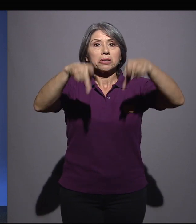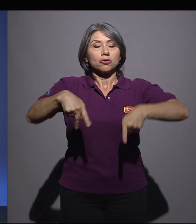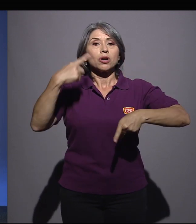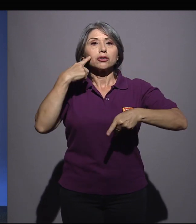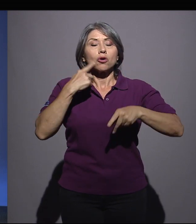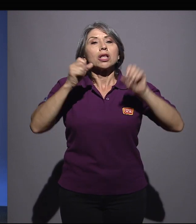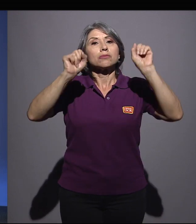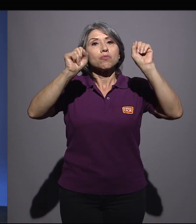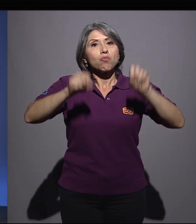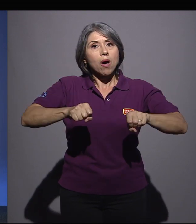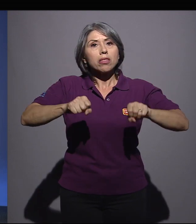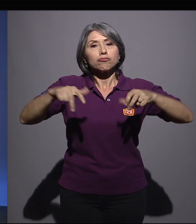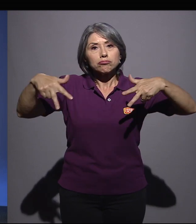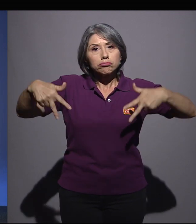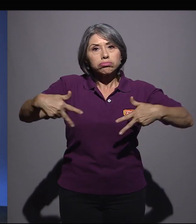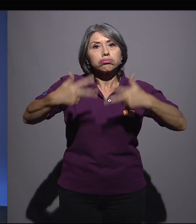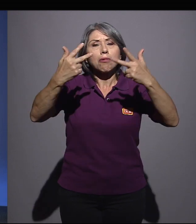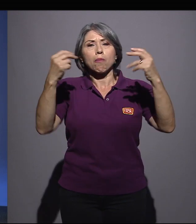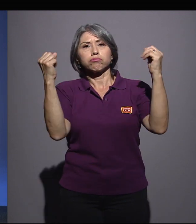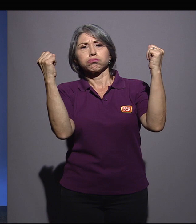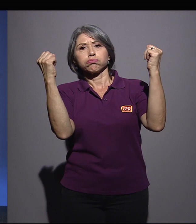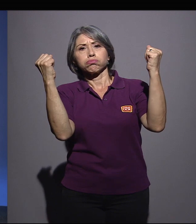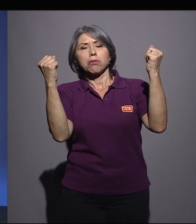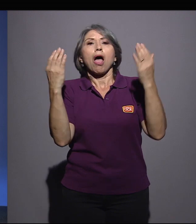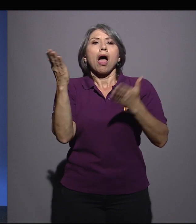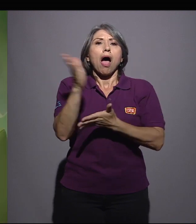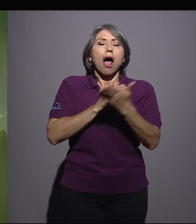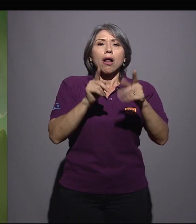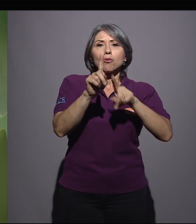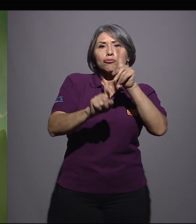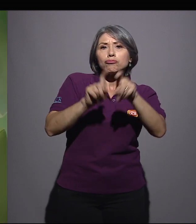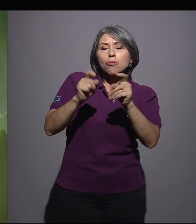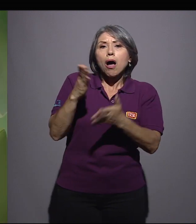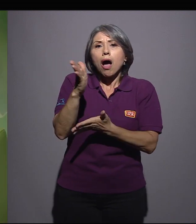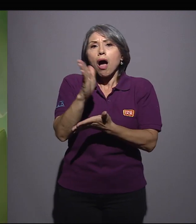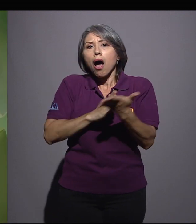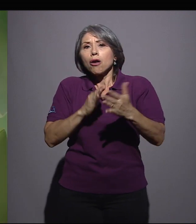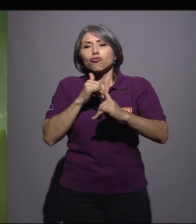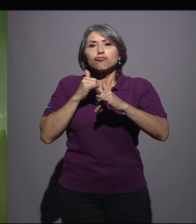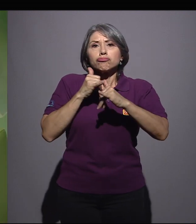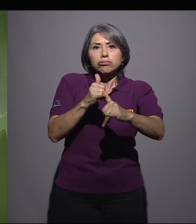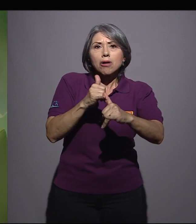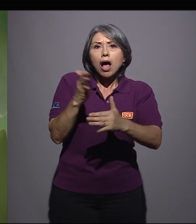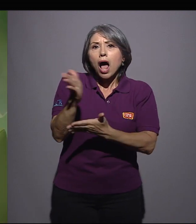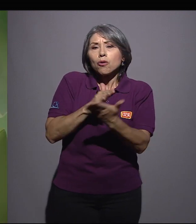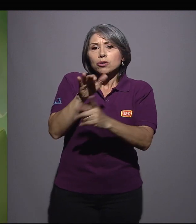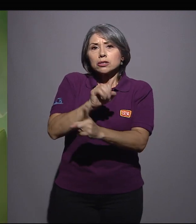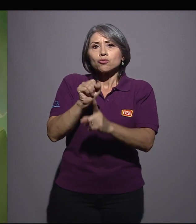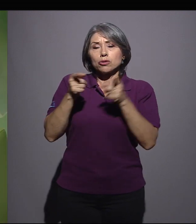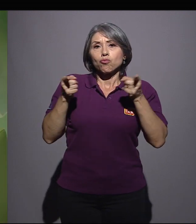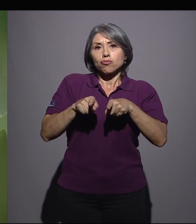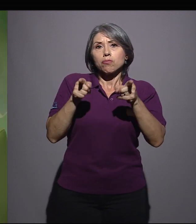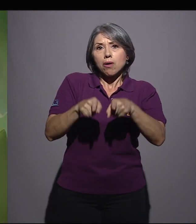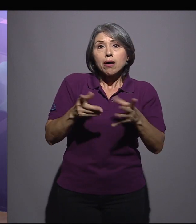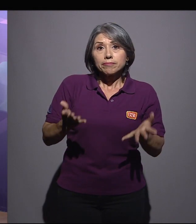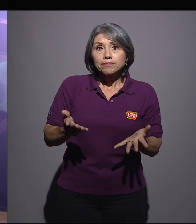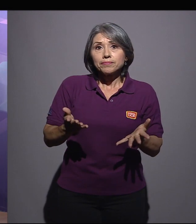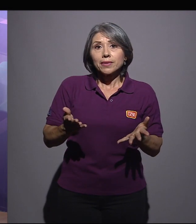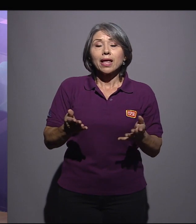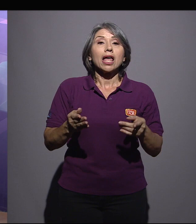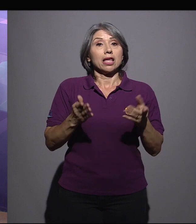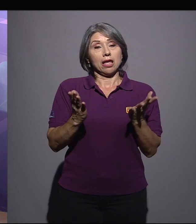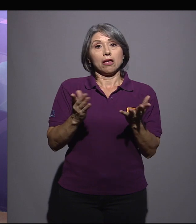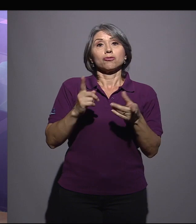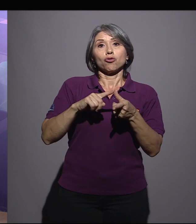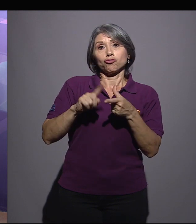sordas que tengan consultas, que quieran denunciar alguna anomalía, ¿verdad?, que se esté presentando el día de las elecciones, y a través del